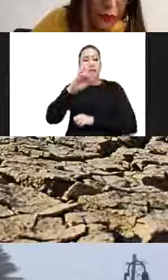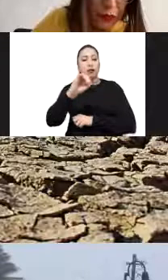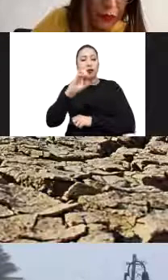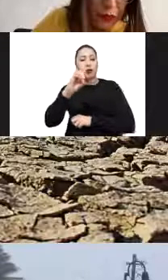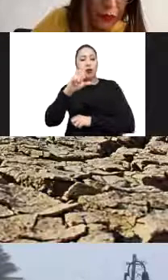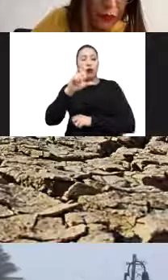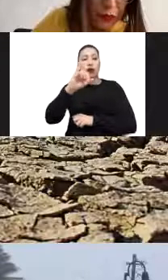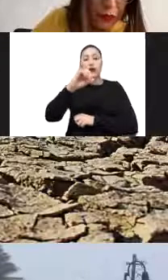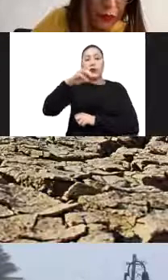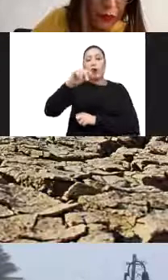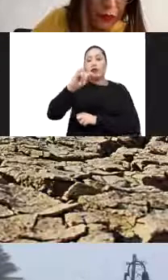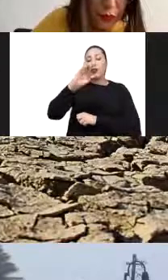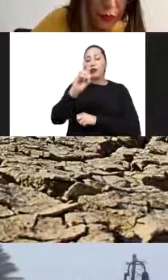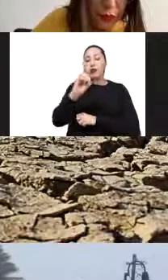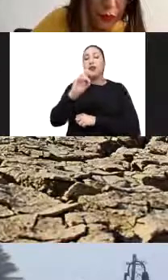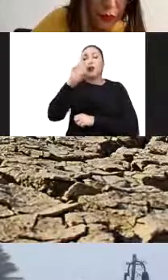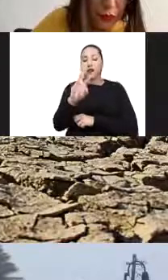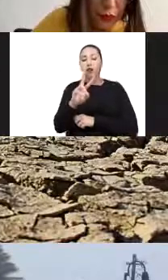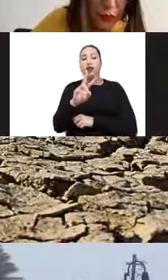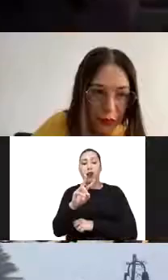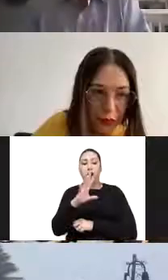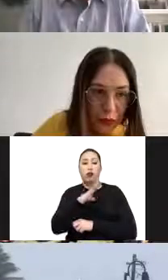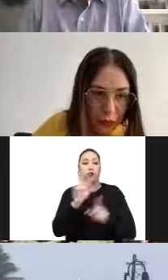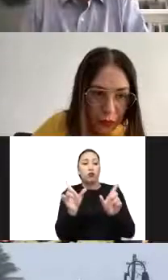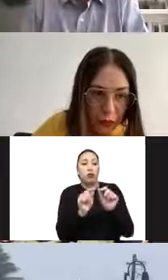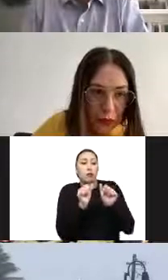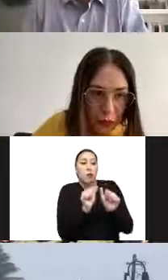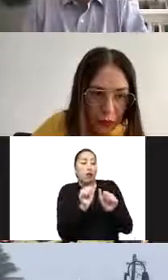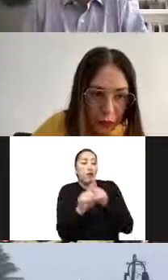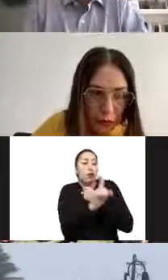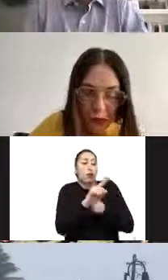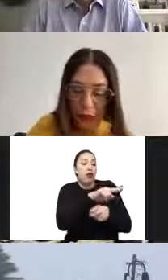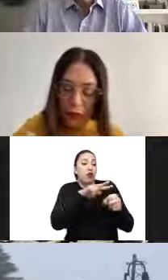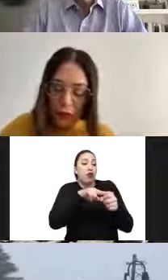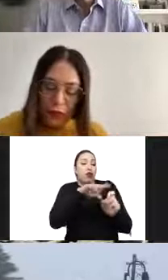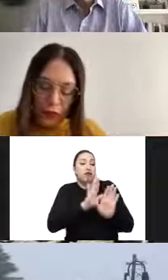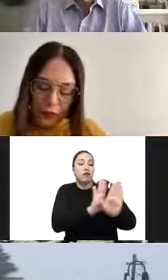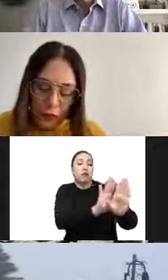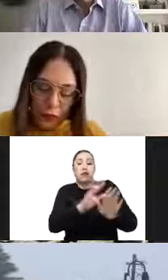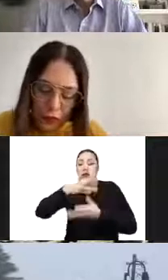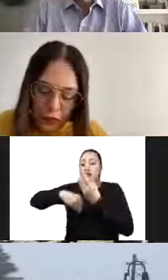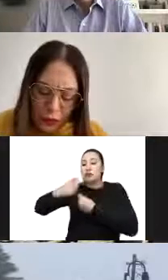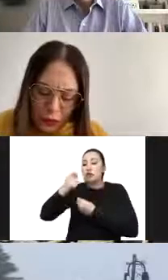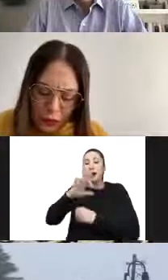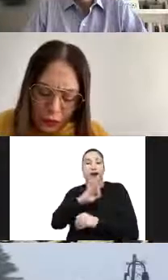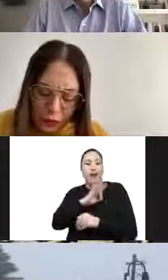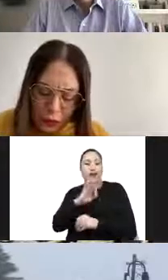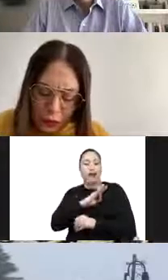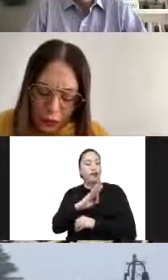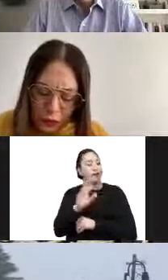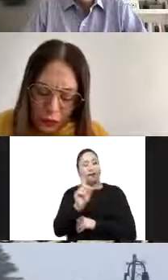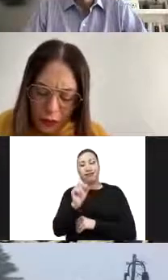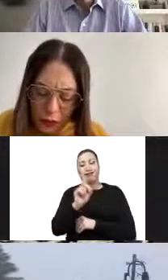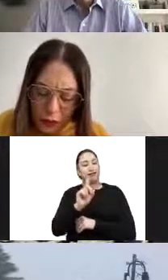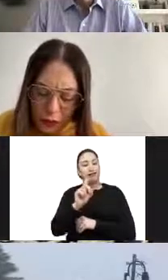muchos sectores, incluyendo el financiero. Y bueno, las ciudades en México son muy vulnerables al